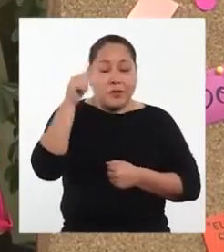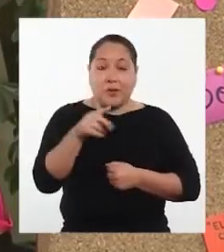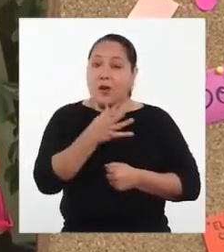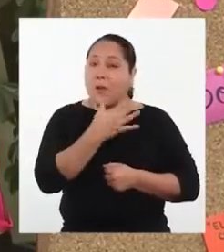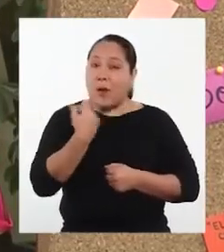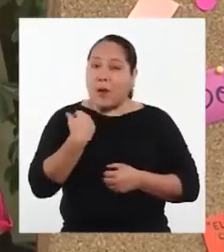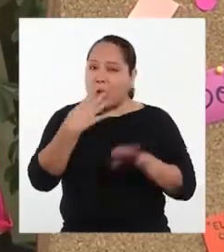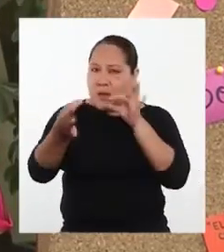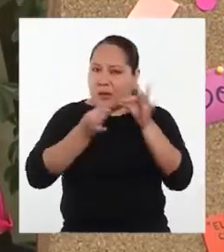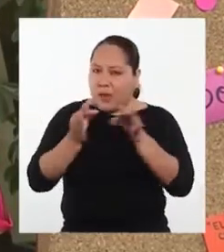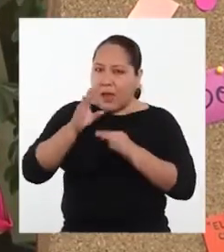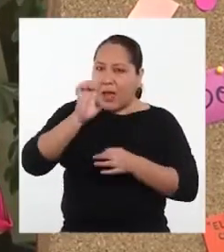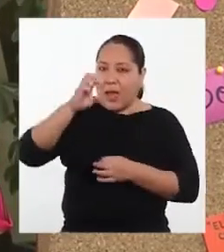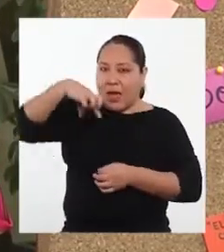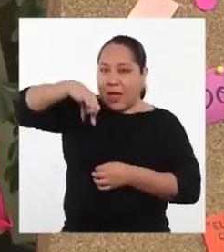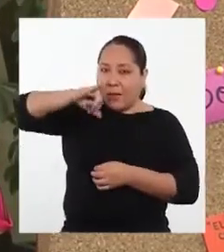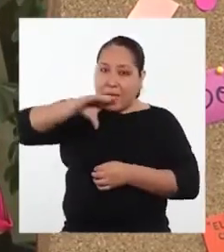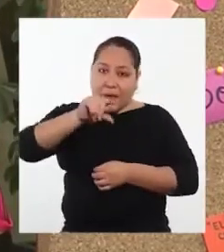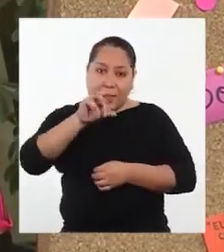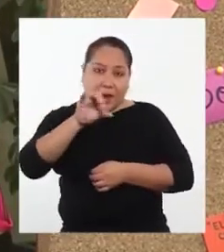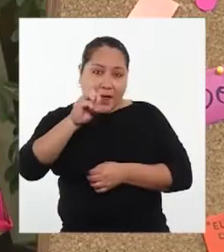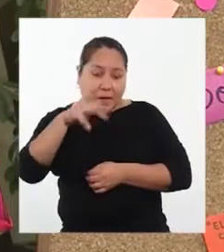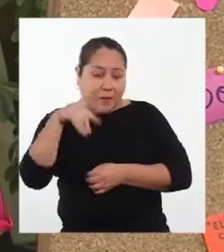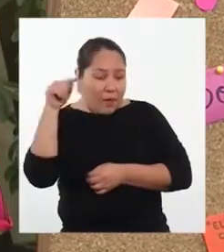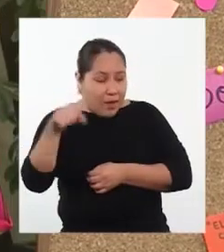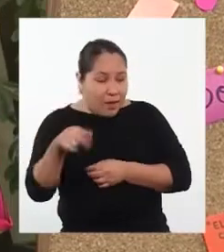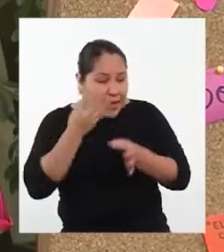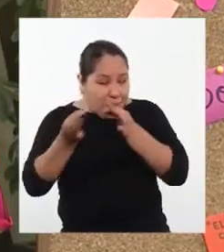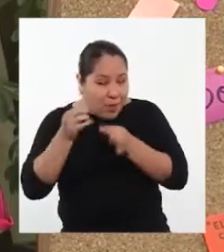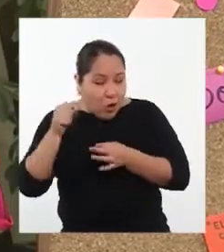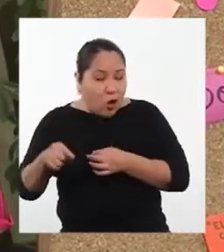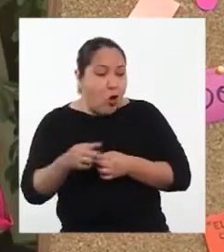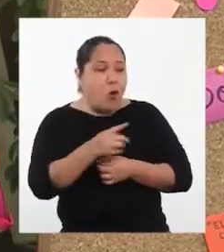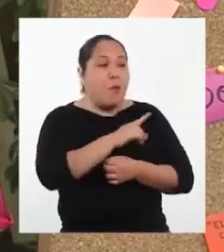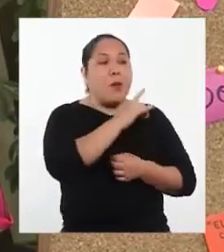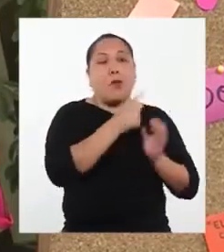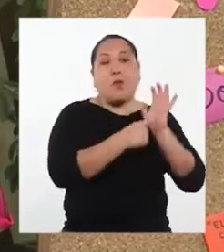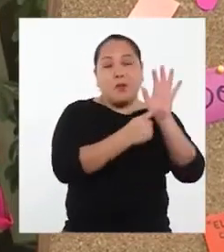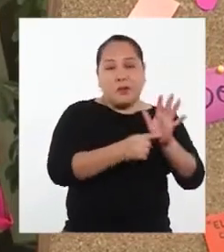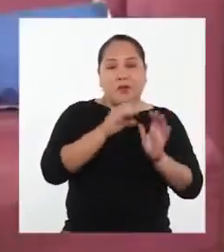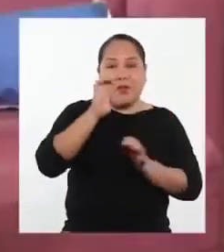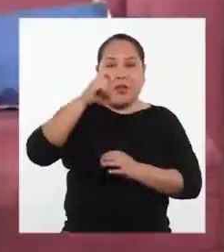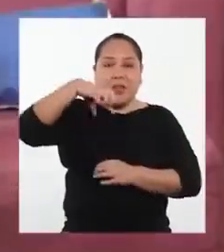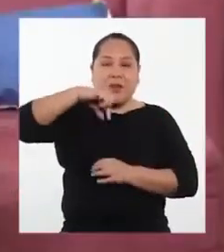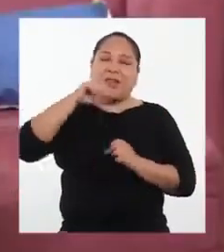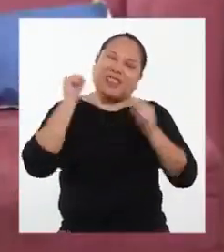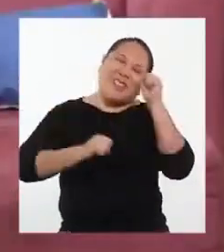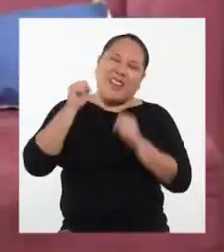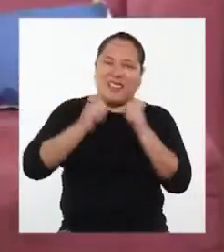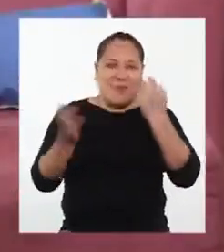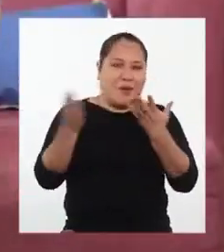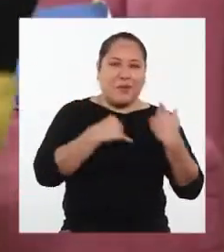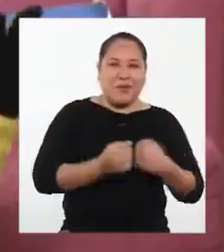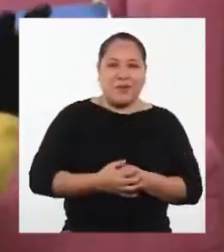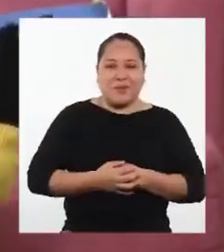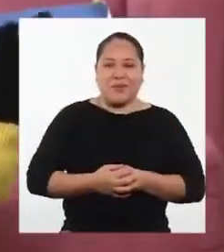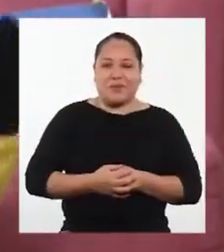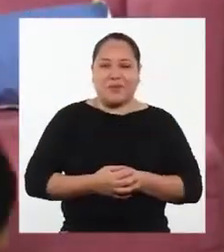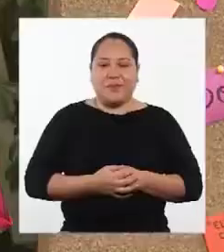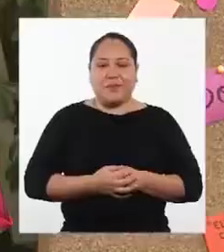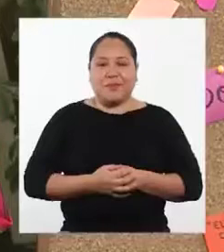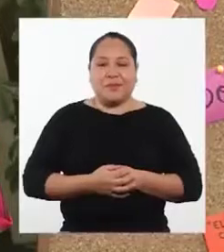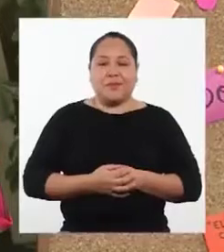Creo que sería mejor si te defino un epigrama usando otro epigrama. ¿Te parece? ¡Sí, sí!